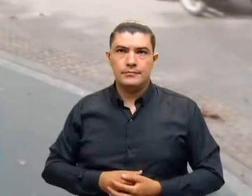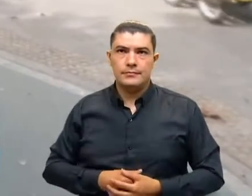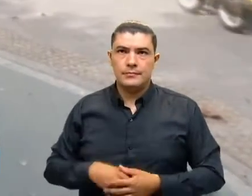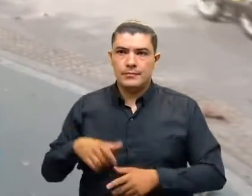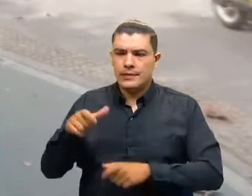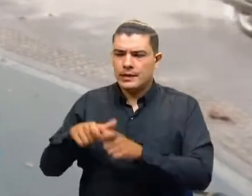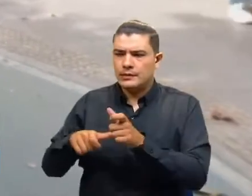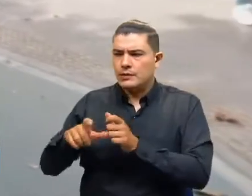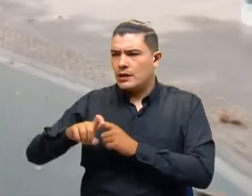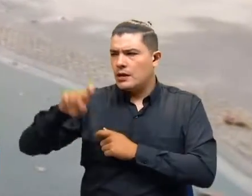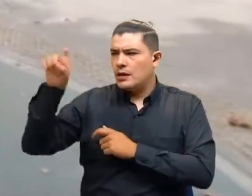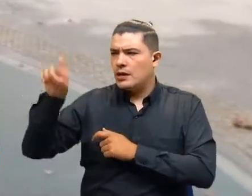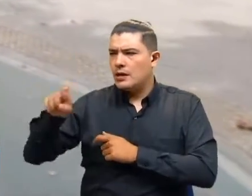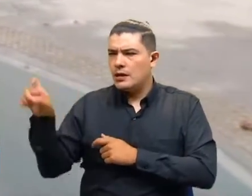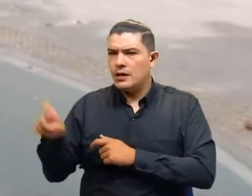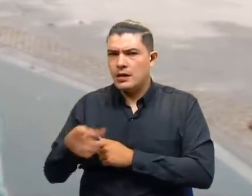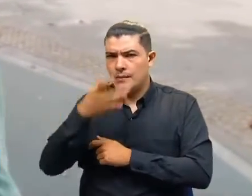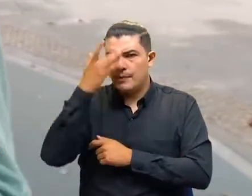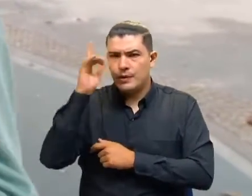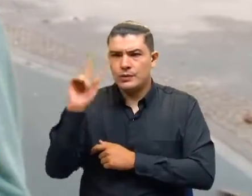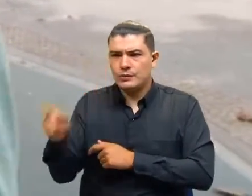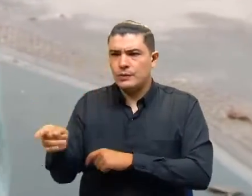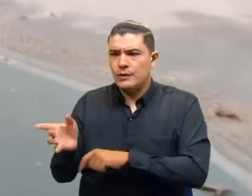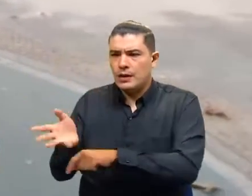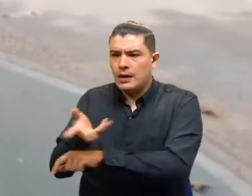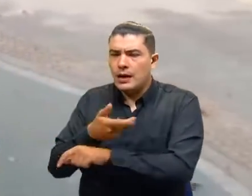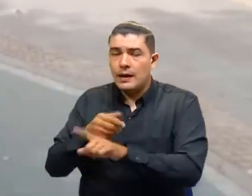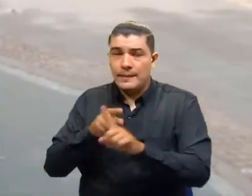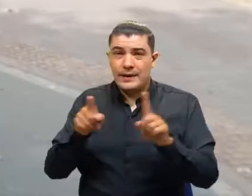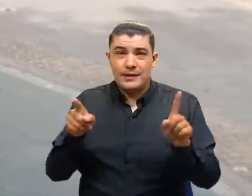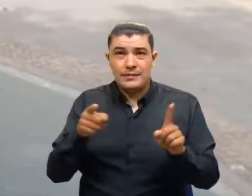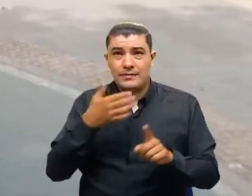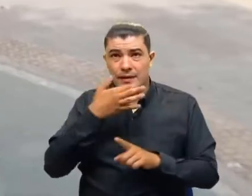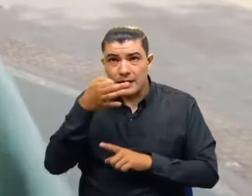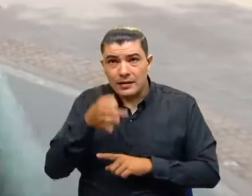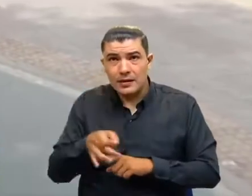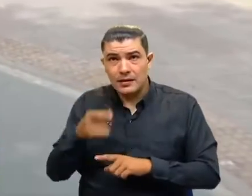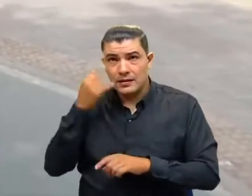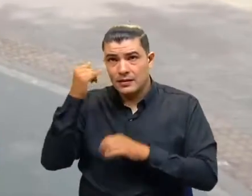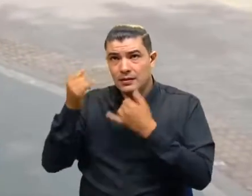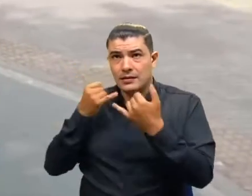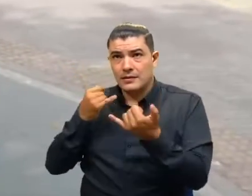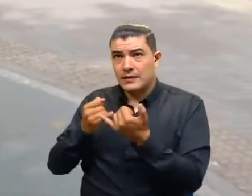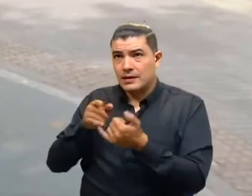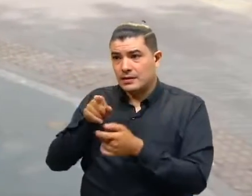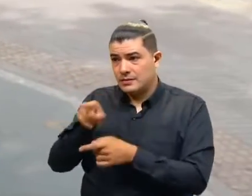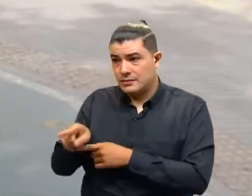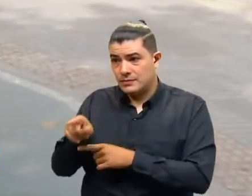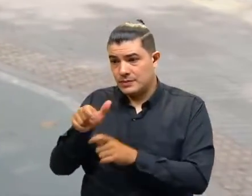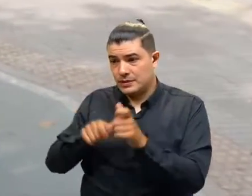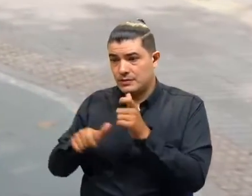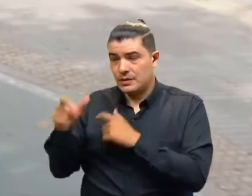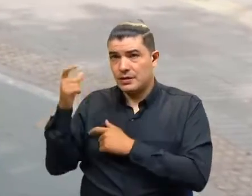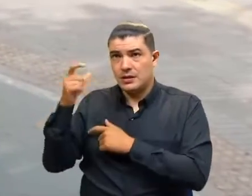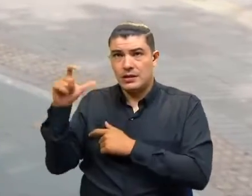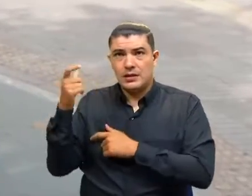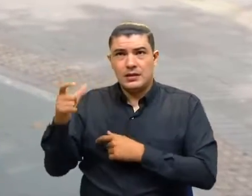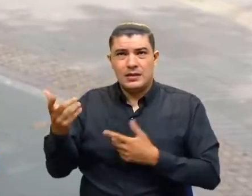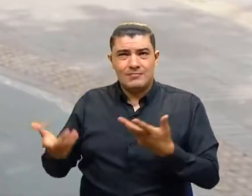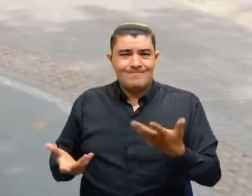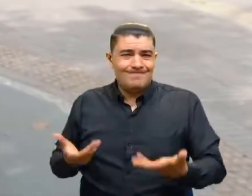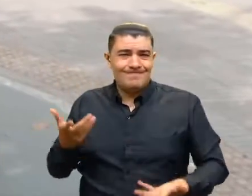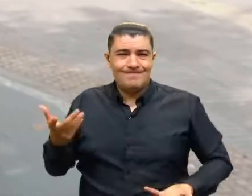hacen por artistas, pero en este caso nosotros los cucuteños